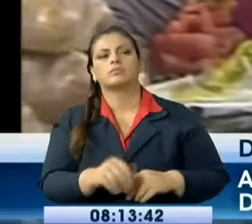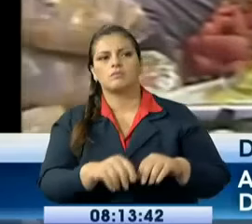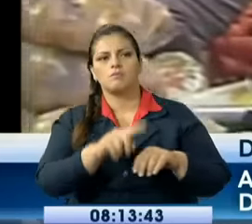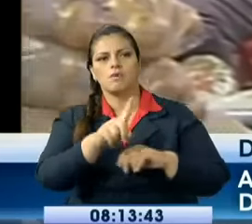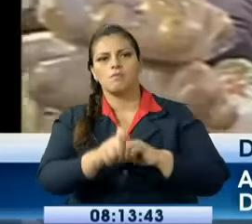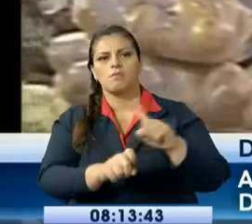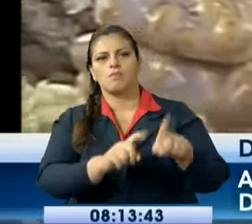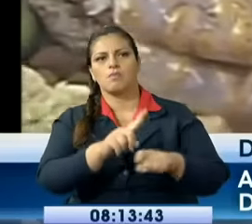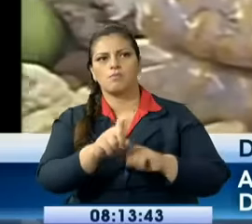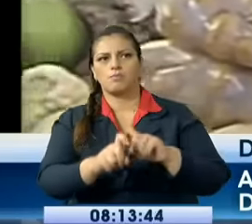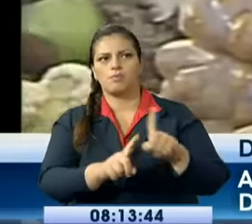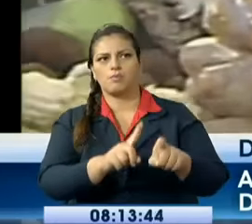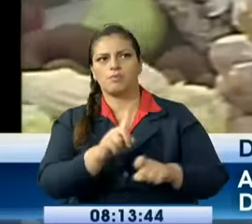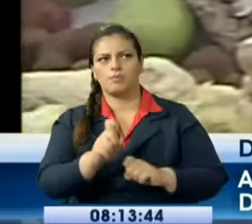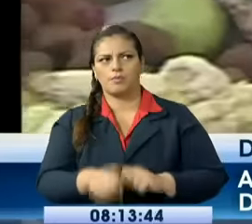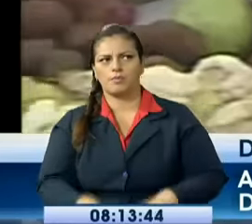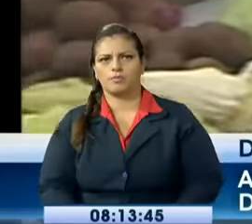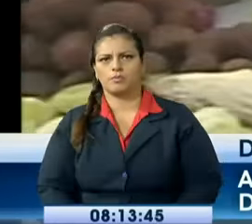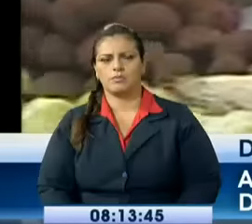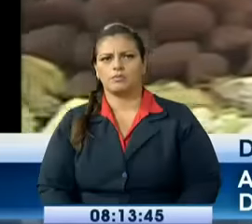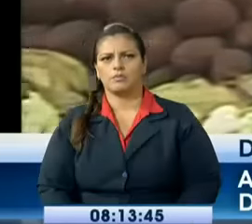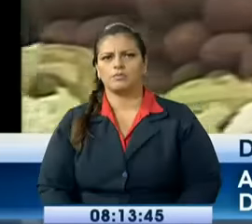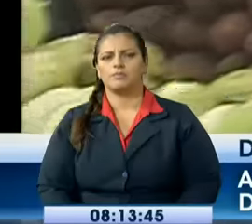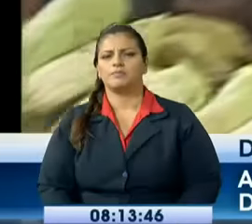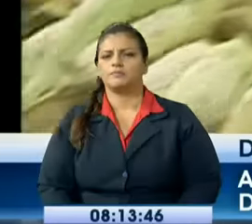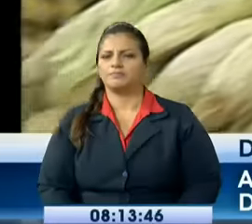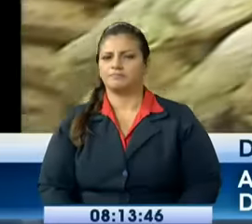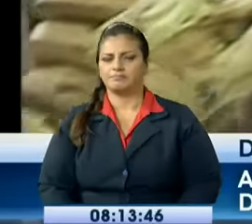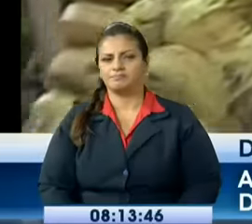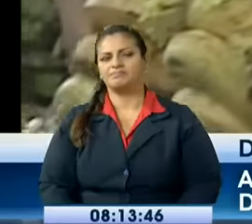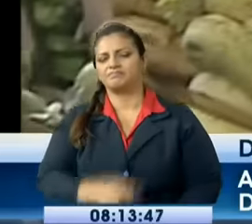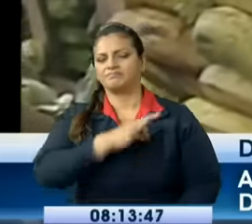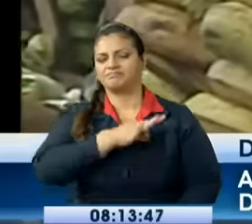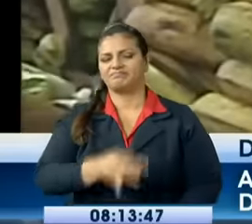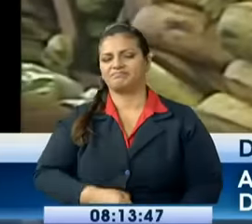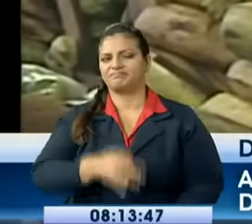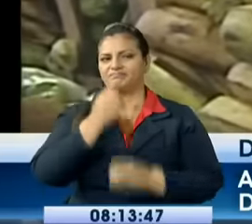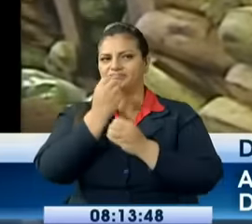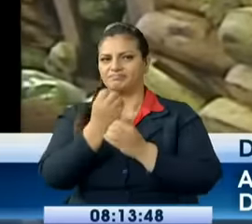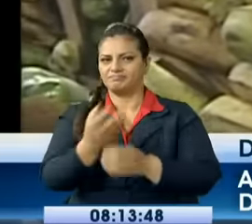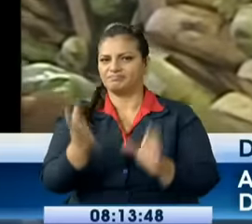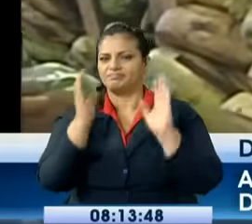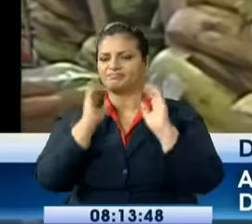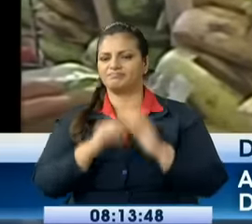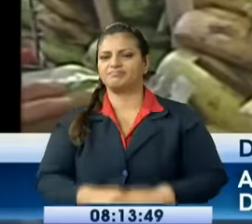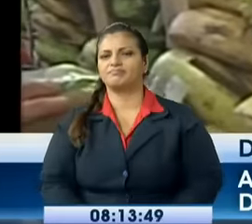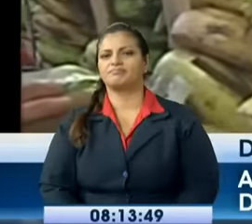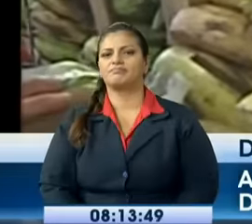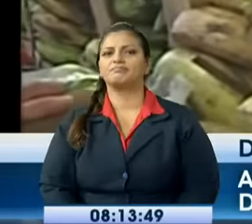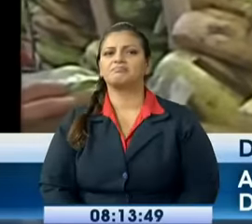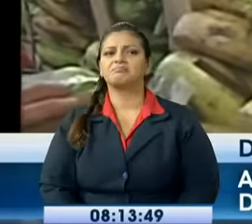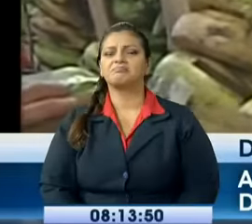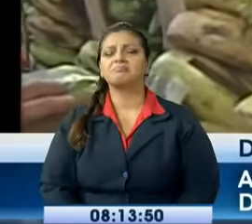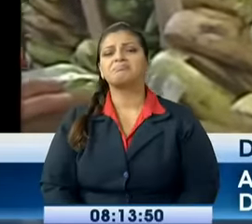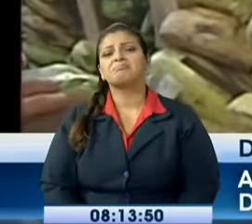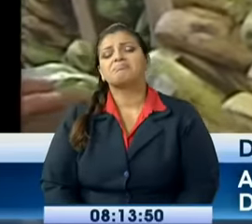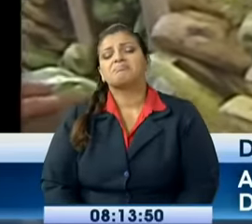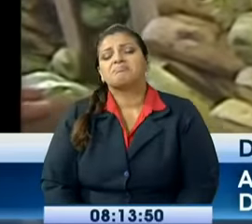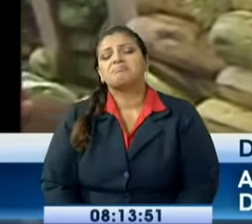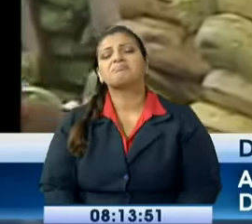listas de precios, pero hay que ser muy sinceros en este asunto. Mucha gente simplemente paga lo que le